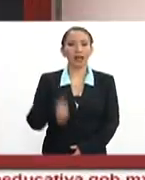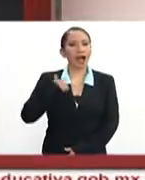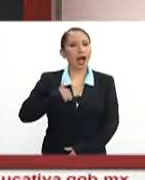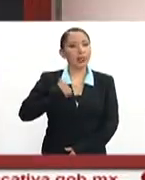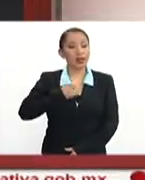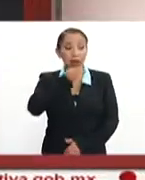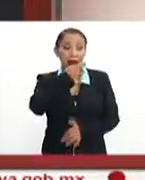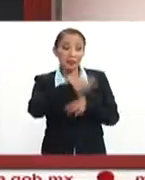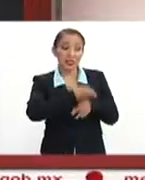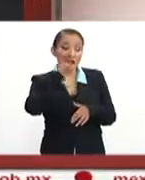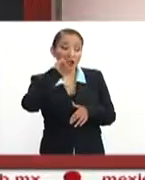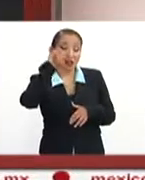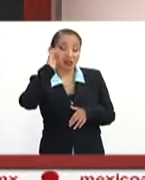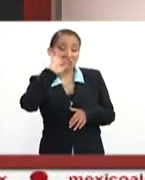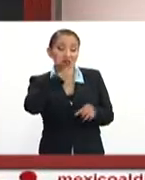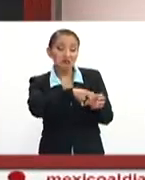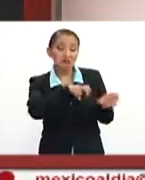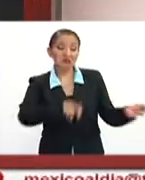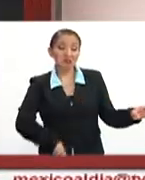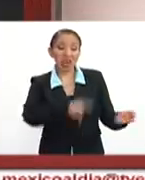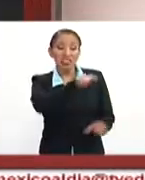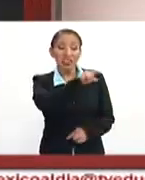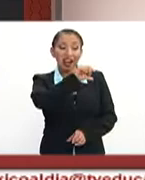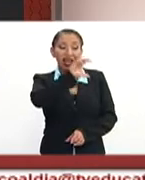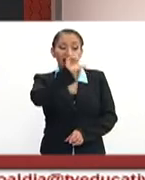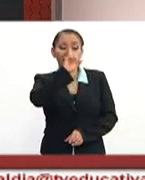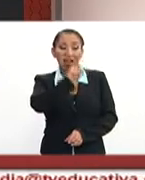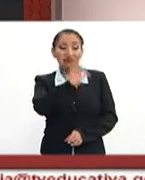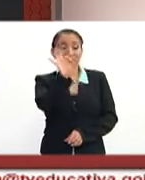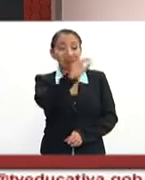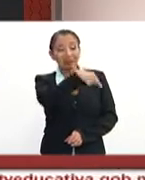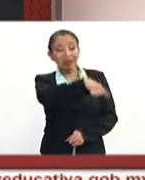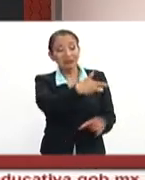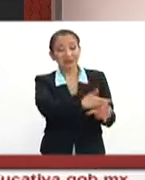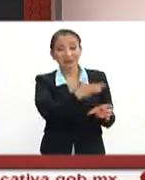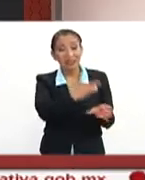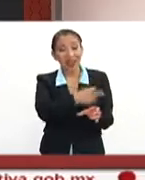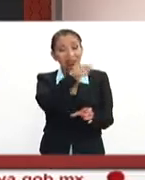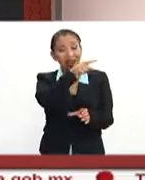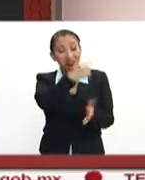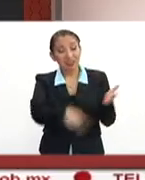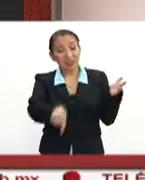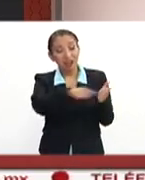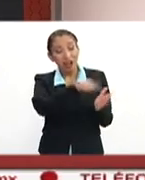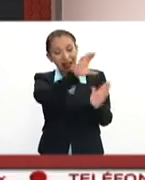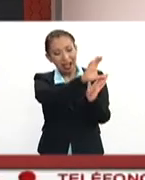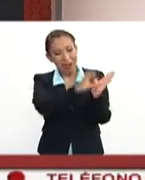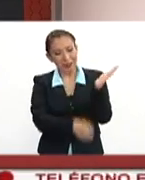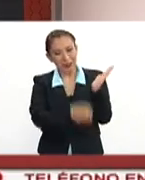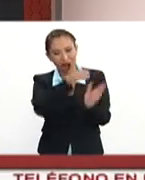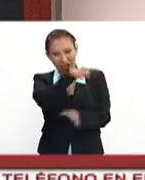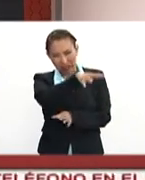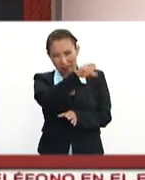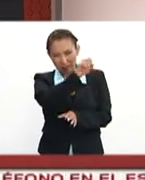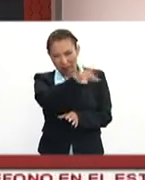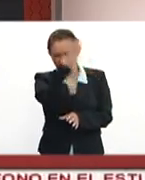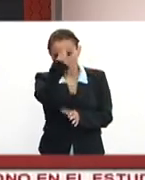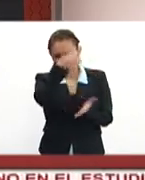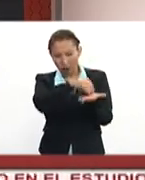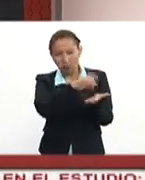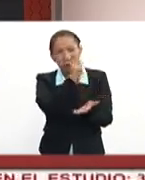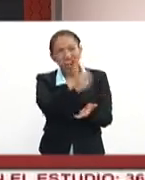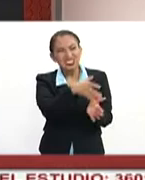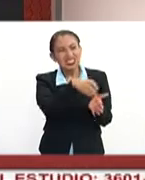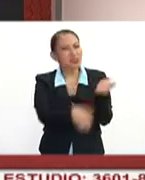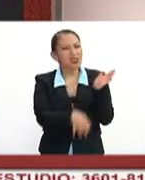Canadá amenazó ayer con salirse del Tratado de Libre Comercio si Estados Unidos elimina el capítulo 19 de ese tratado. ¿Qué es